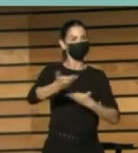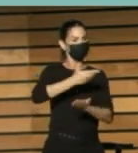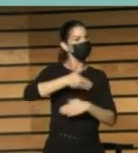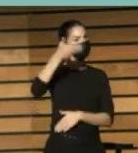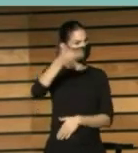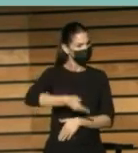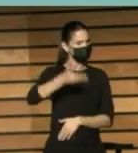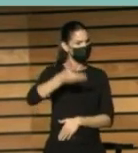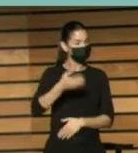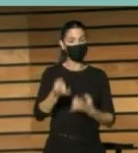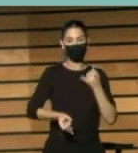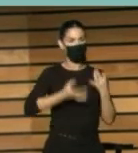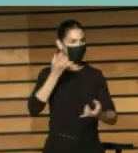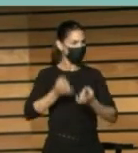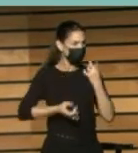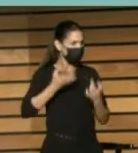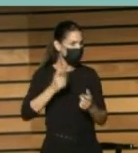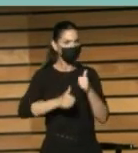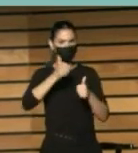estas acciones.